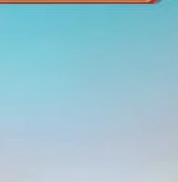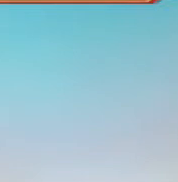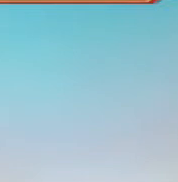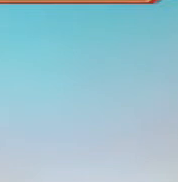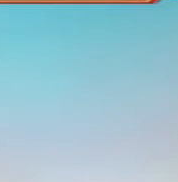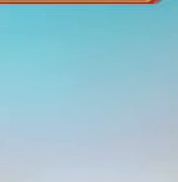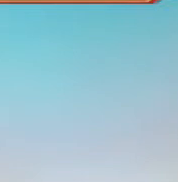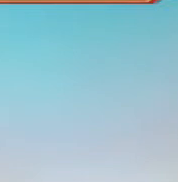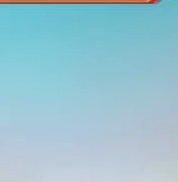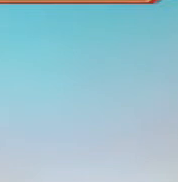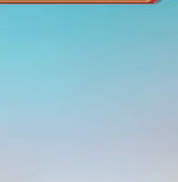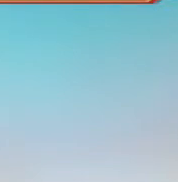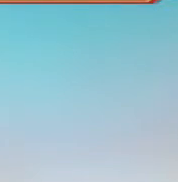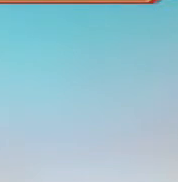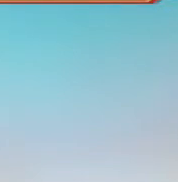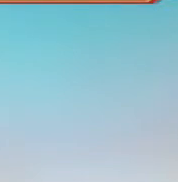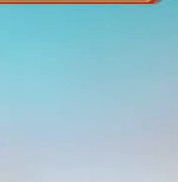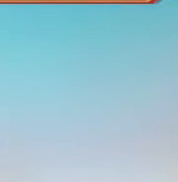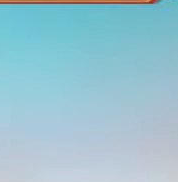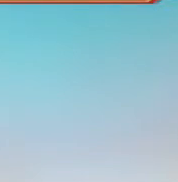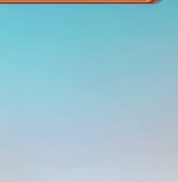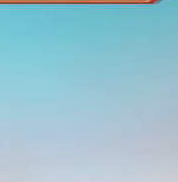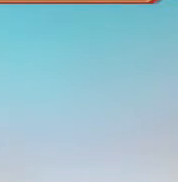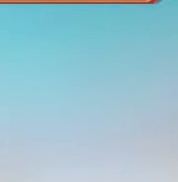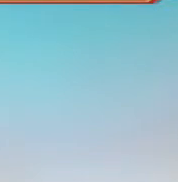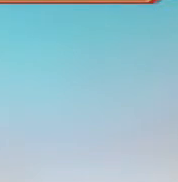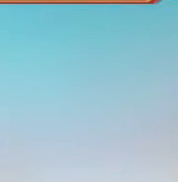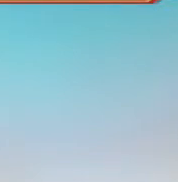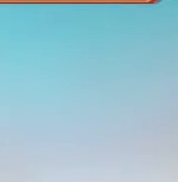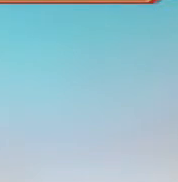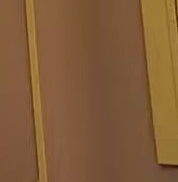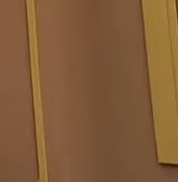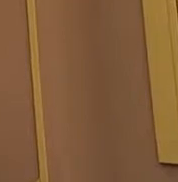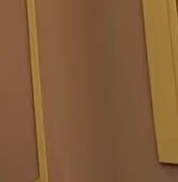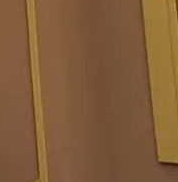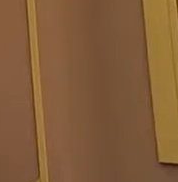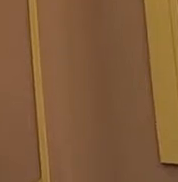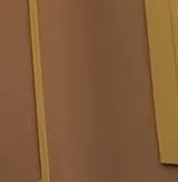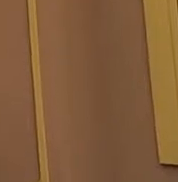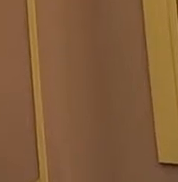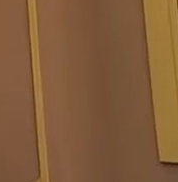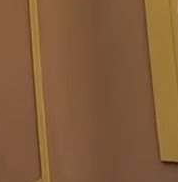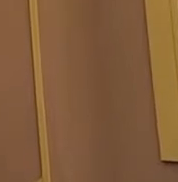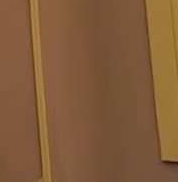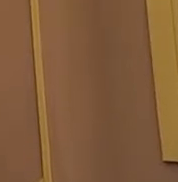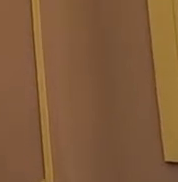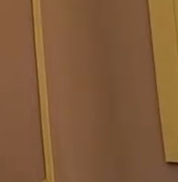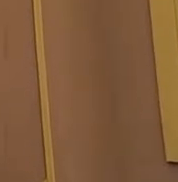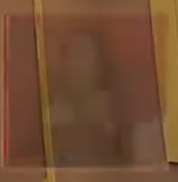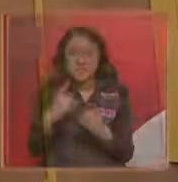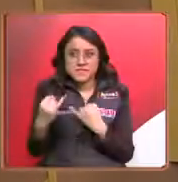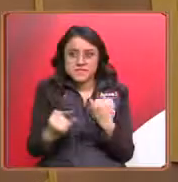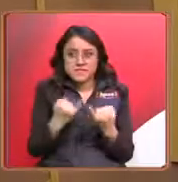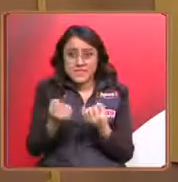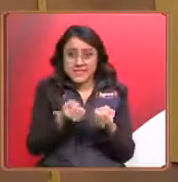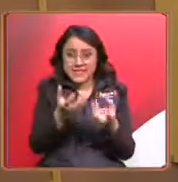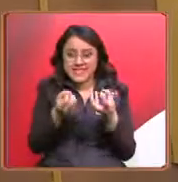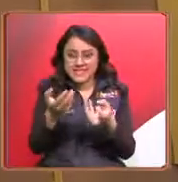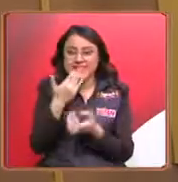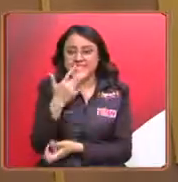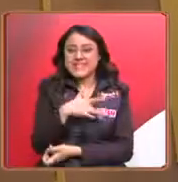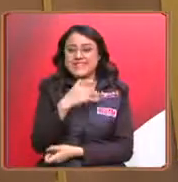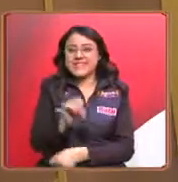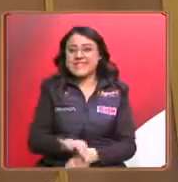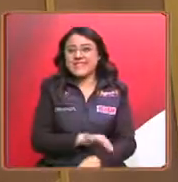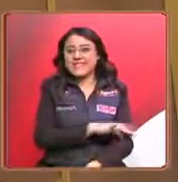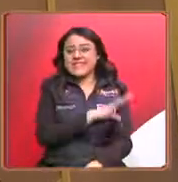que estés visitándonos. Feliz de estar con ustedes, apoyando esta gran causa, invitando a toda la gente, por supuesto, a que done al juguetón. Y muy emocionada